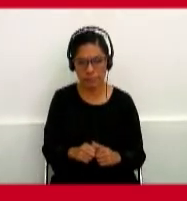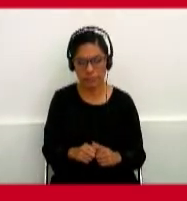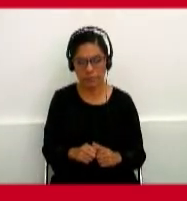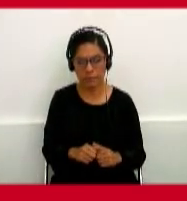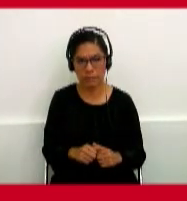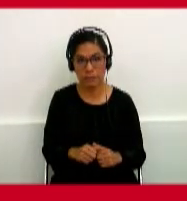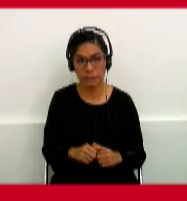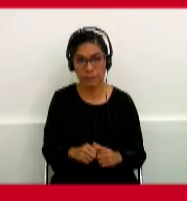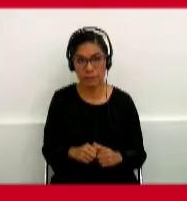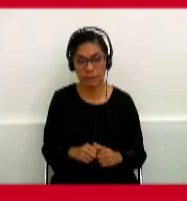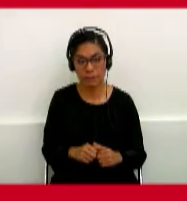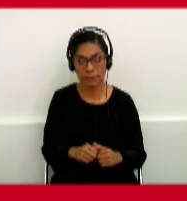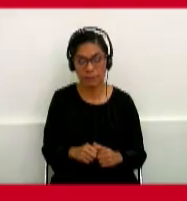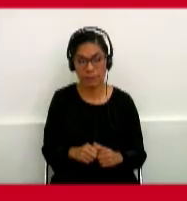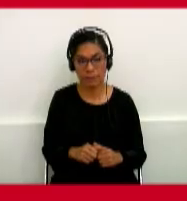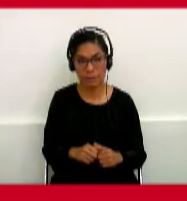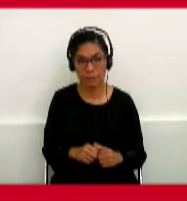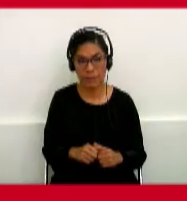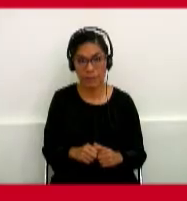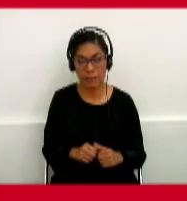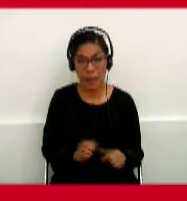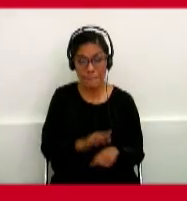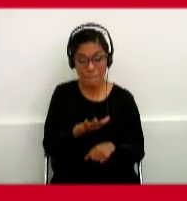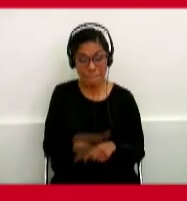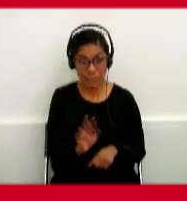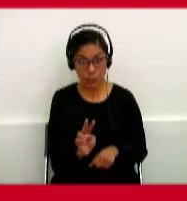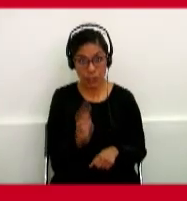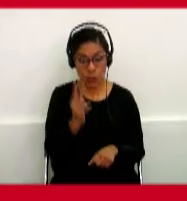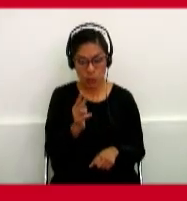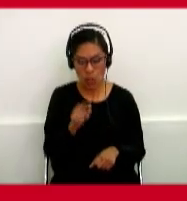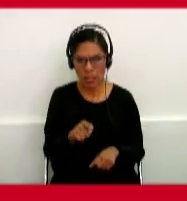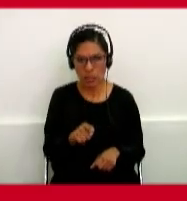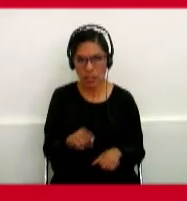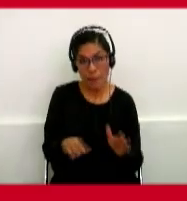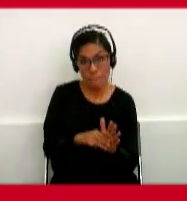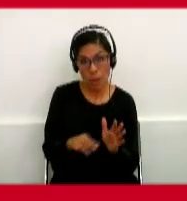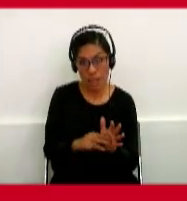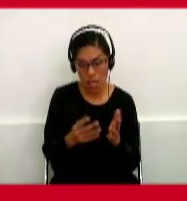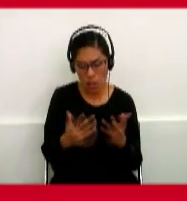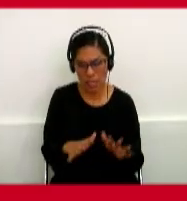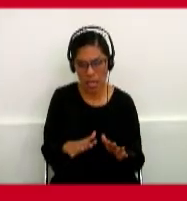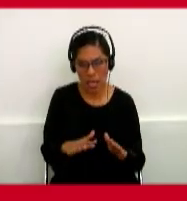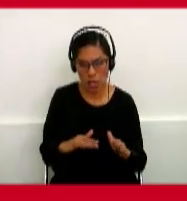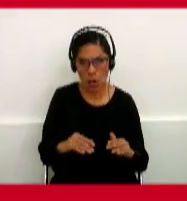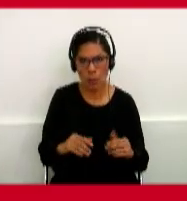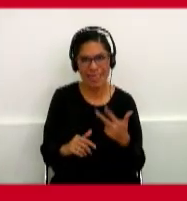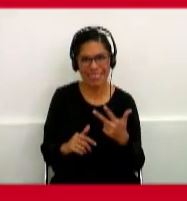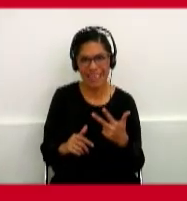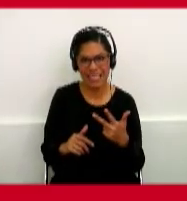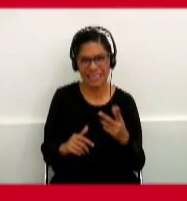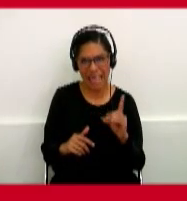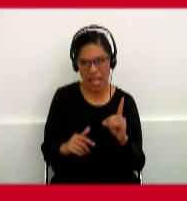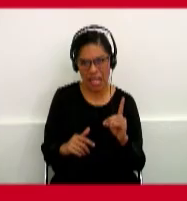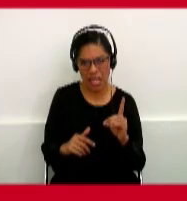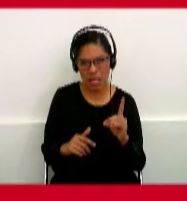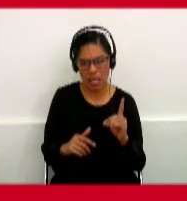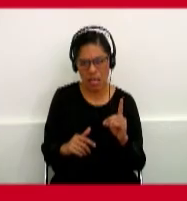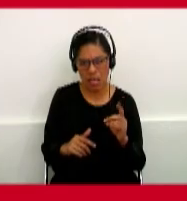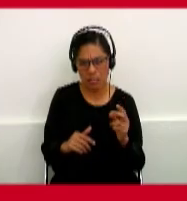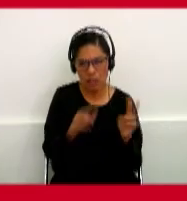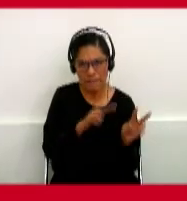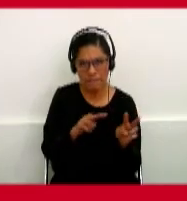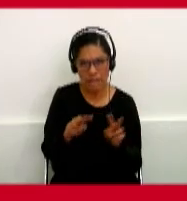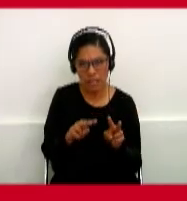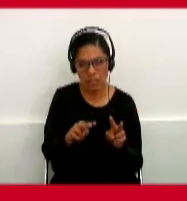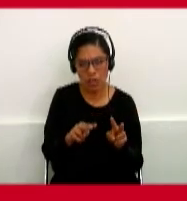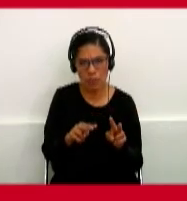Bueno, como segundo paso es hacer el modelo, ¿no? Hacer el modelo tridimensional, lo cual vamos a hacerlo con el